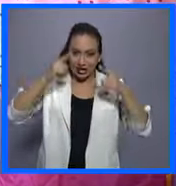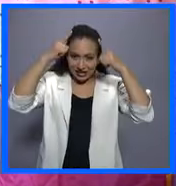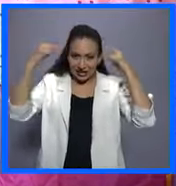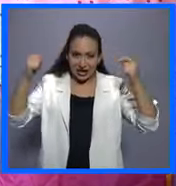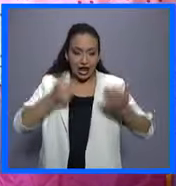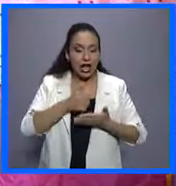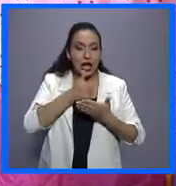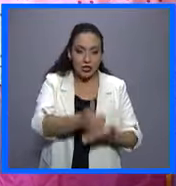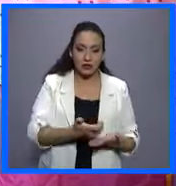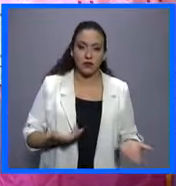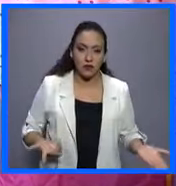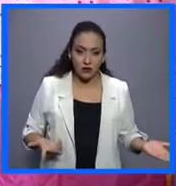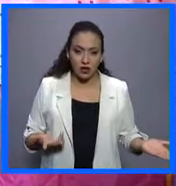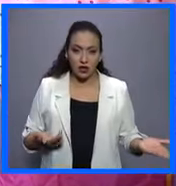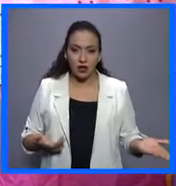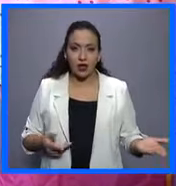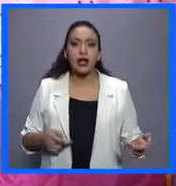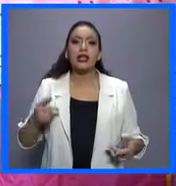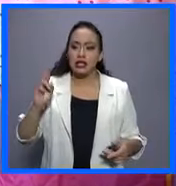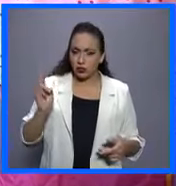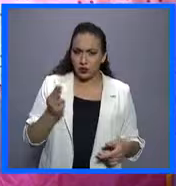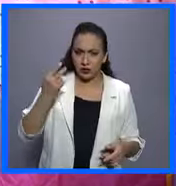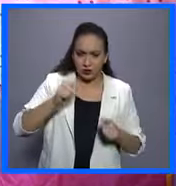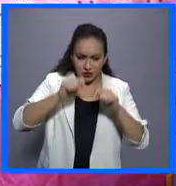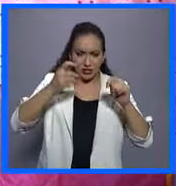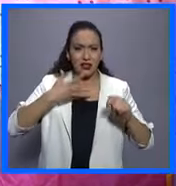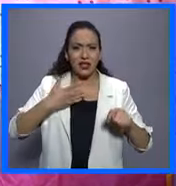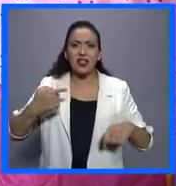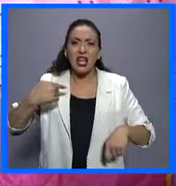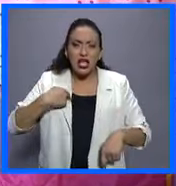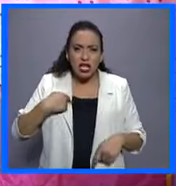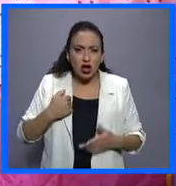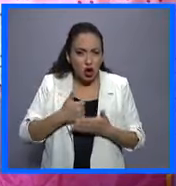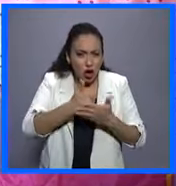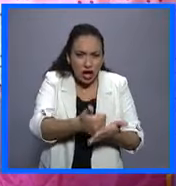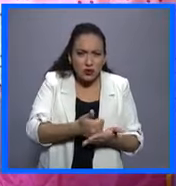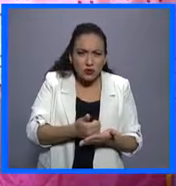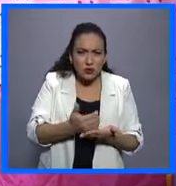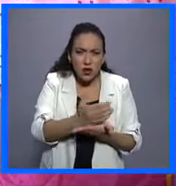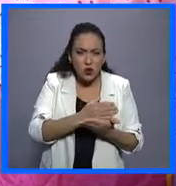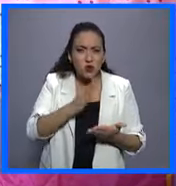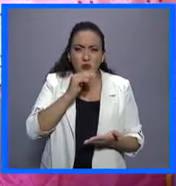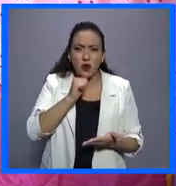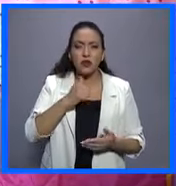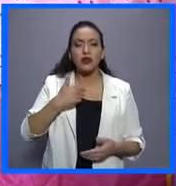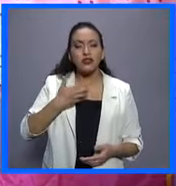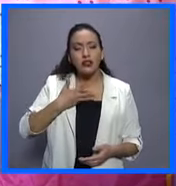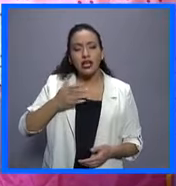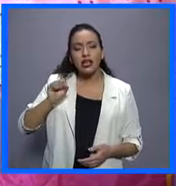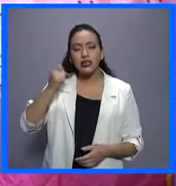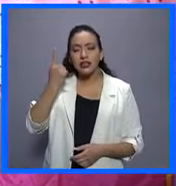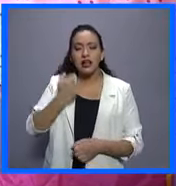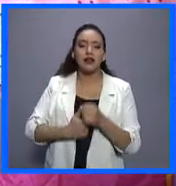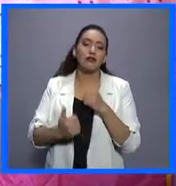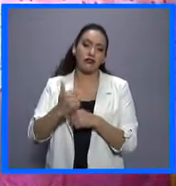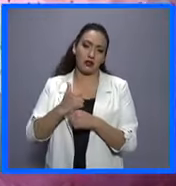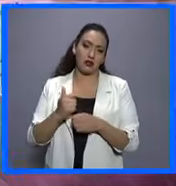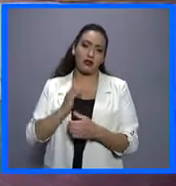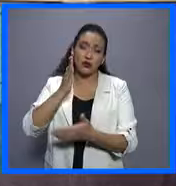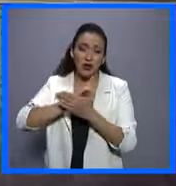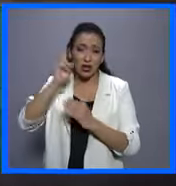la universidad. ¿Por qué yo no puedo tener uno? Porque tendría yo que ir a mis 61 años a la